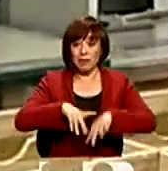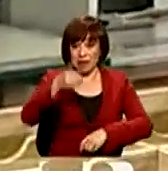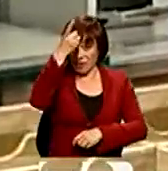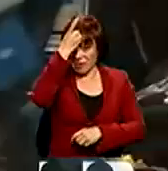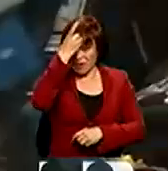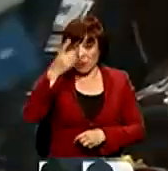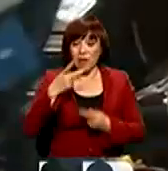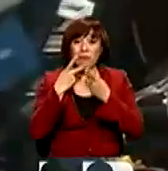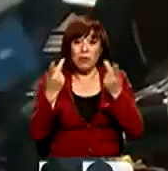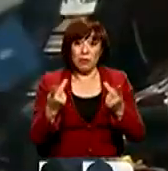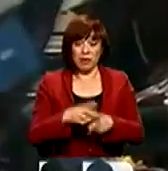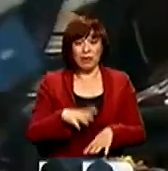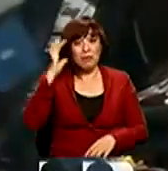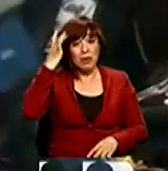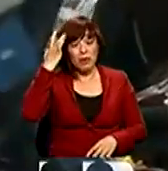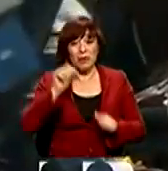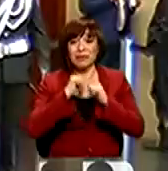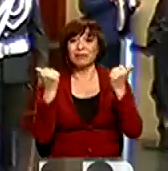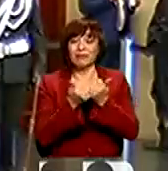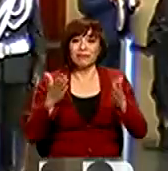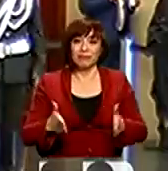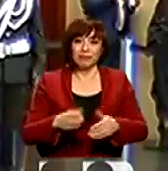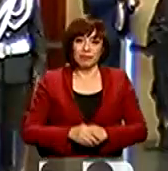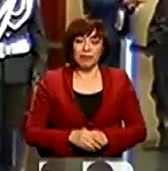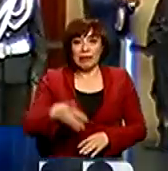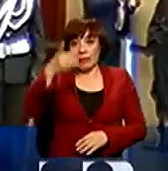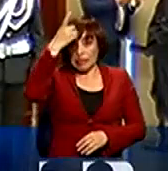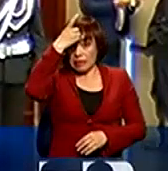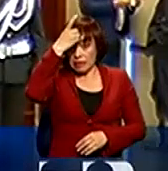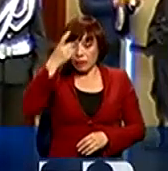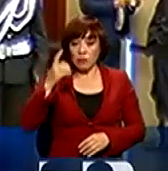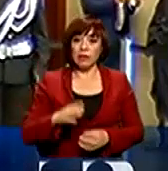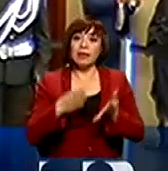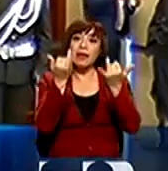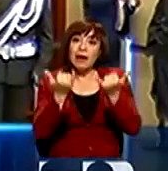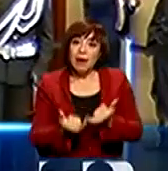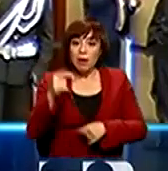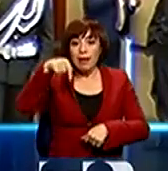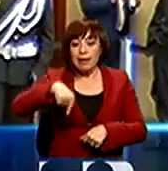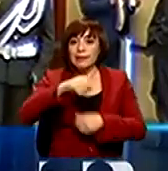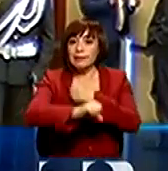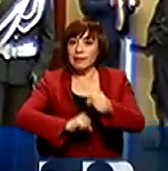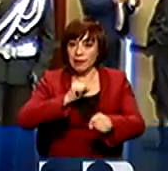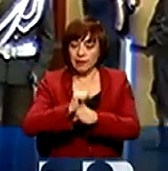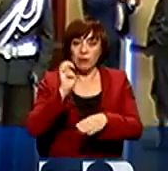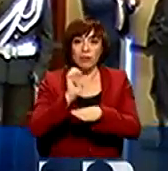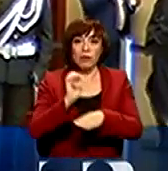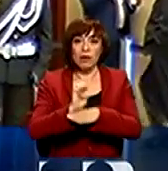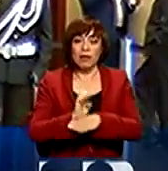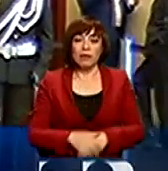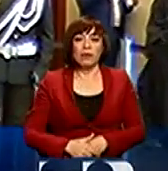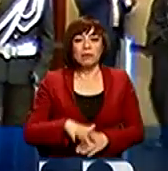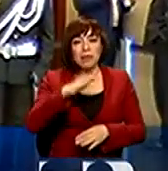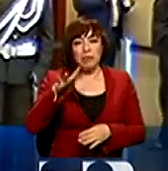son temas que preocupan a los asambleístas. El endeudamiento que deberá acometer el país este año bordea más o menos los